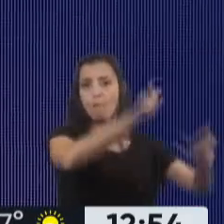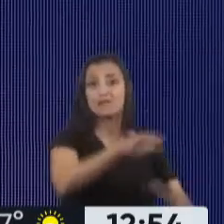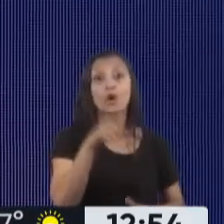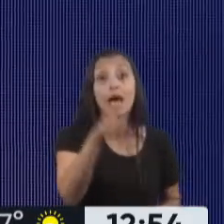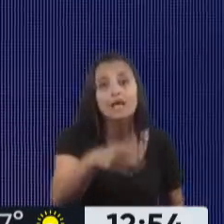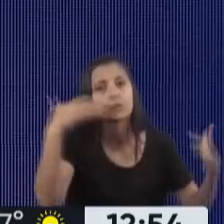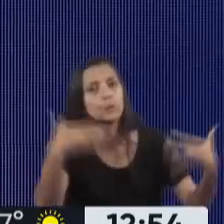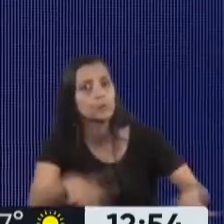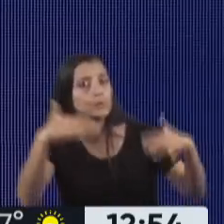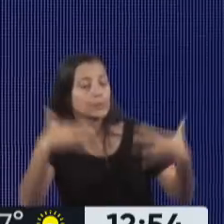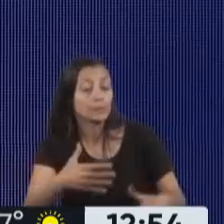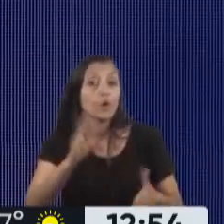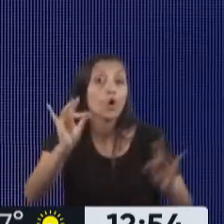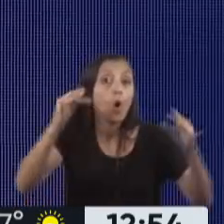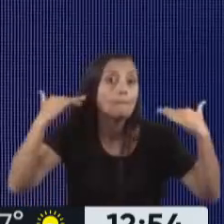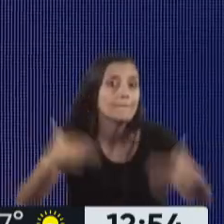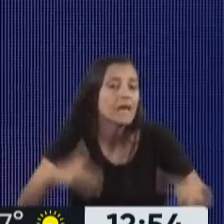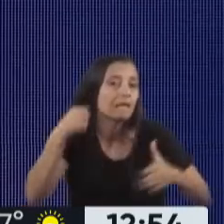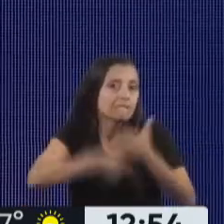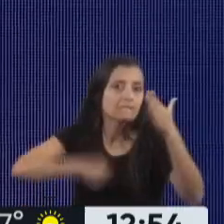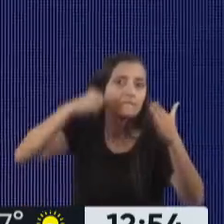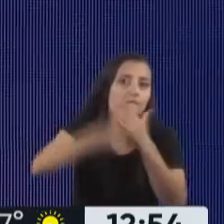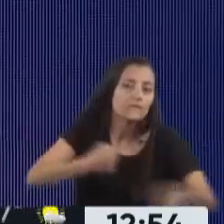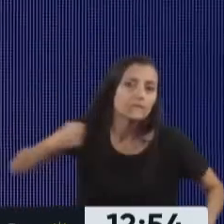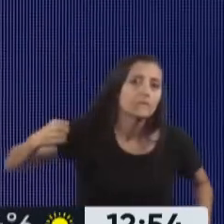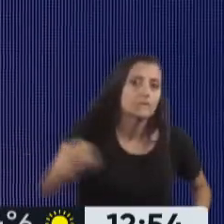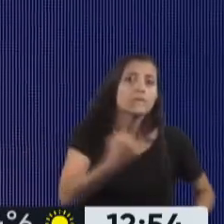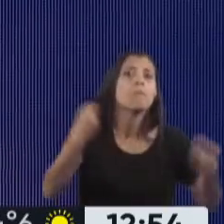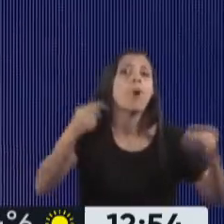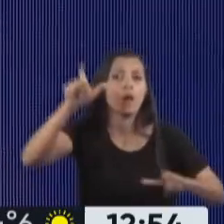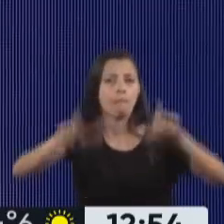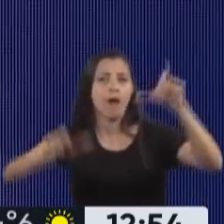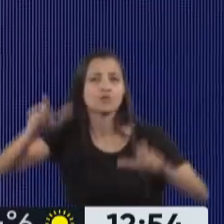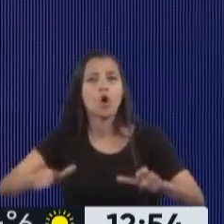probablemente de las más duras que tuvimos que dar. Esta fue una batalla